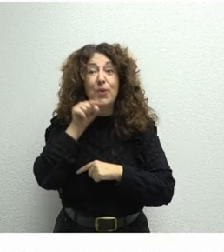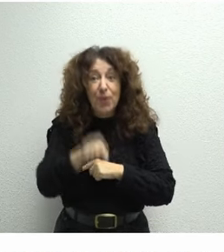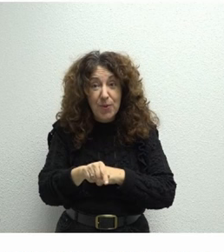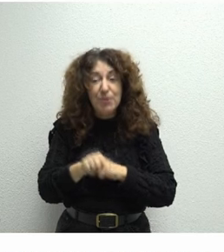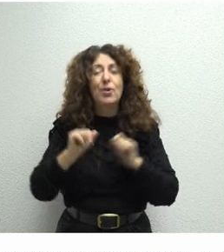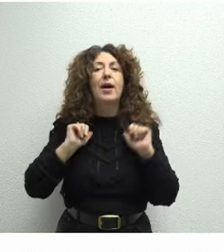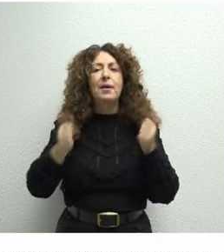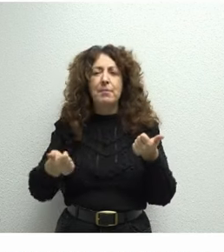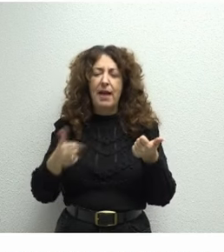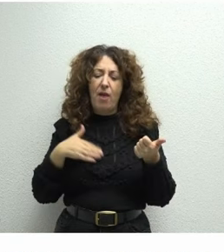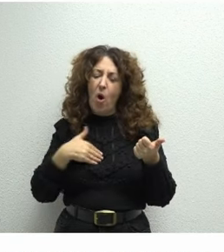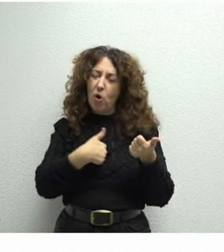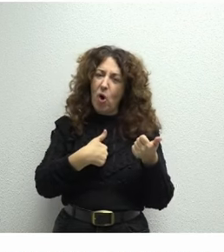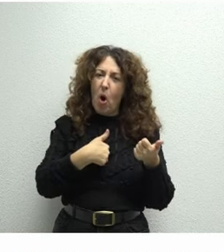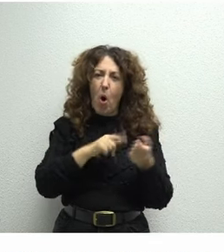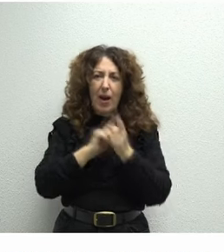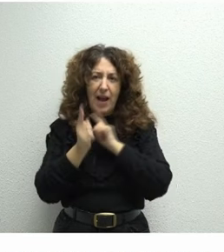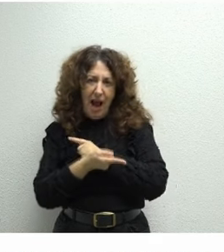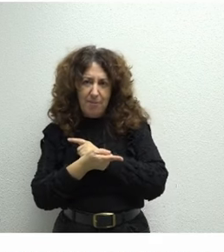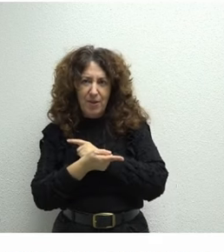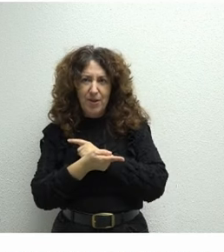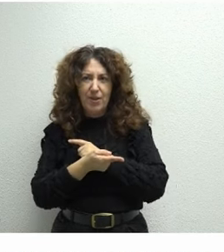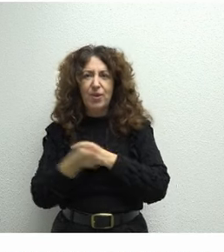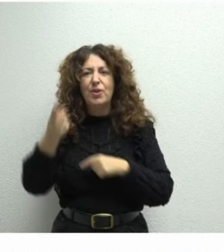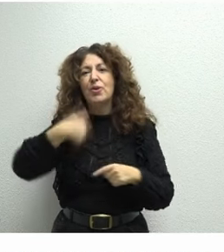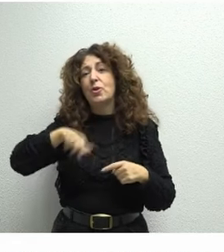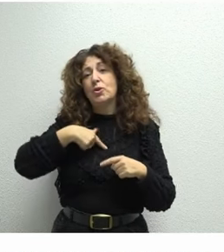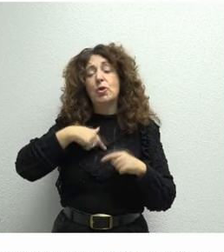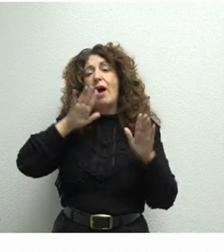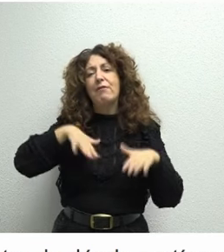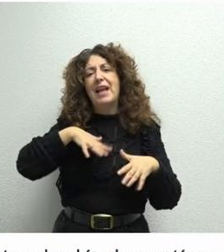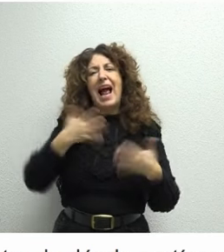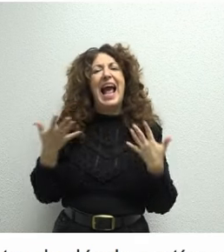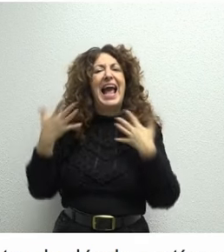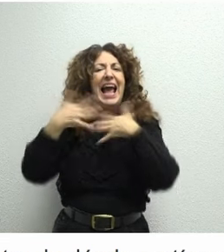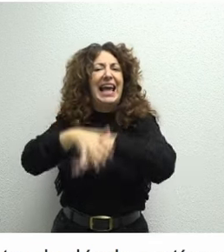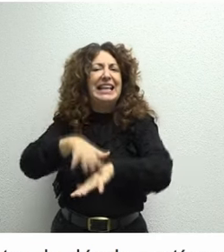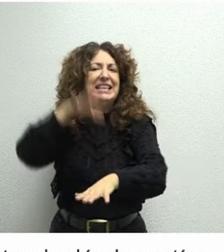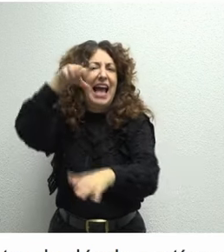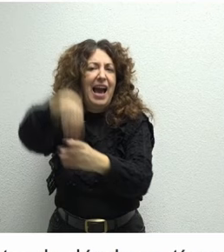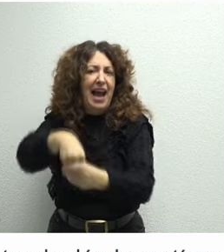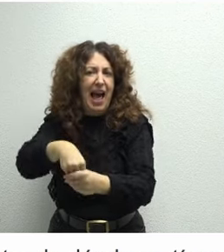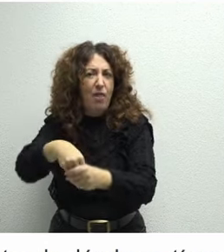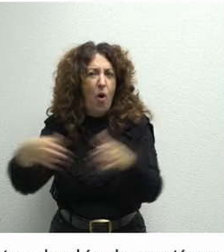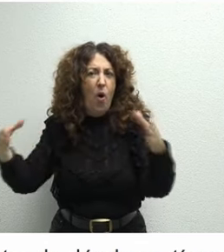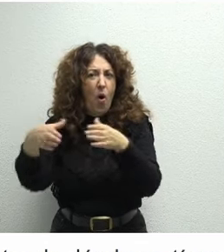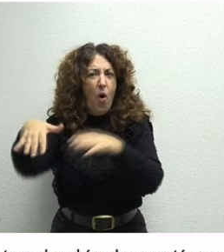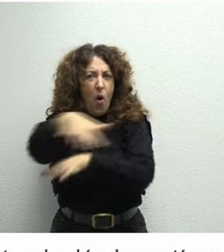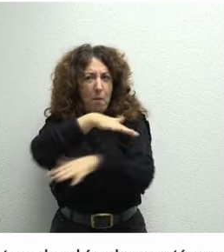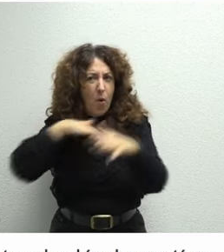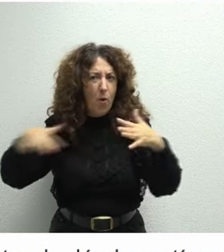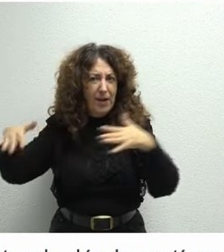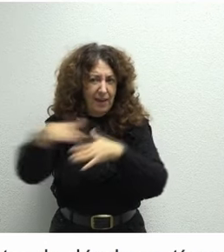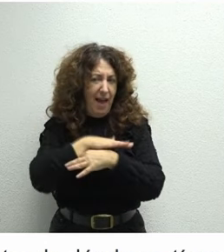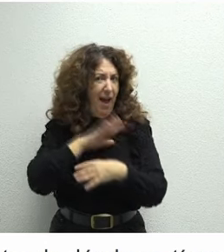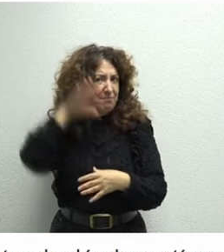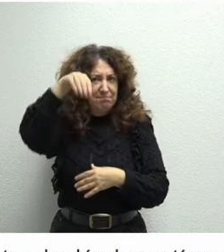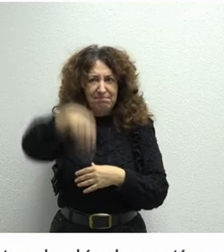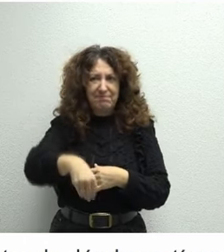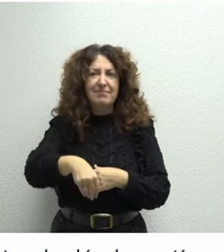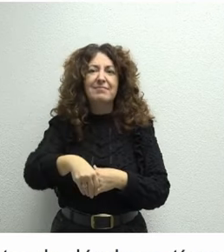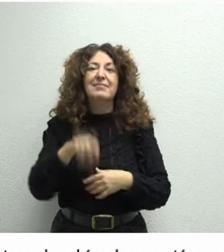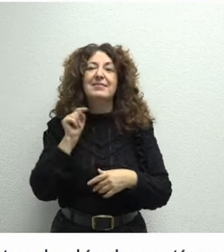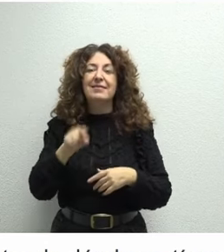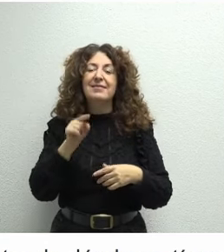rol con con la comunidad convirtiéndonos nos integramos en ella en una parte no eh aquí fueron los